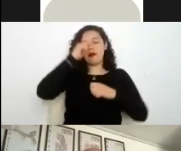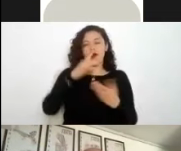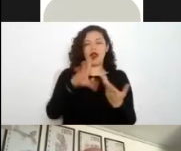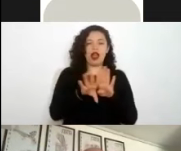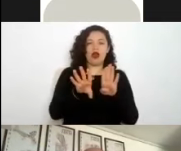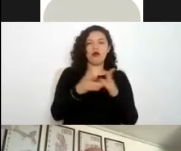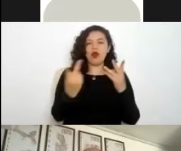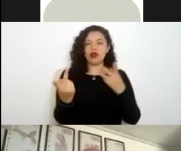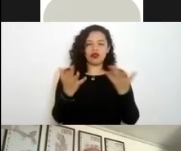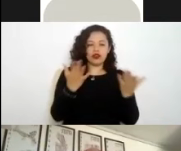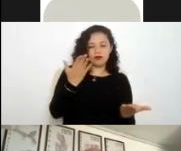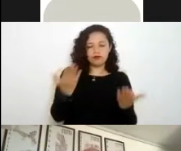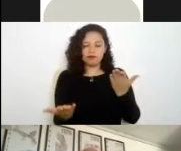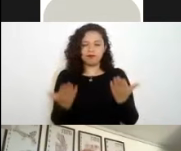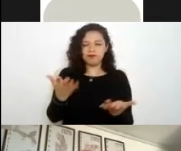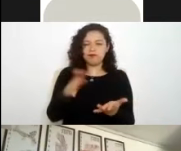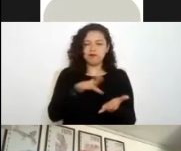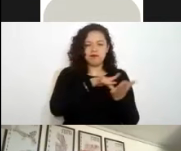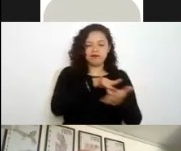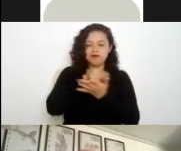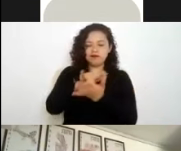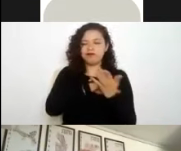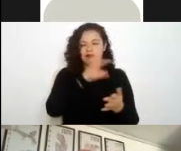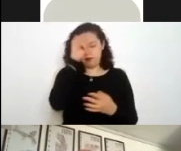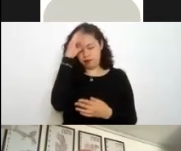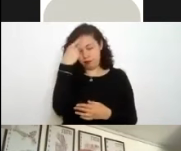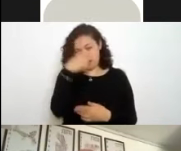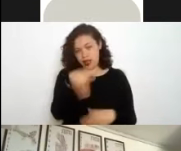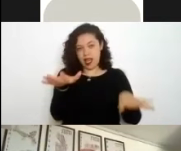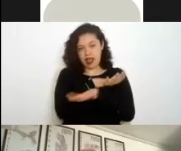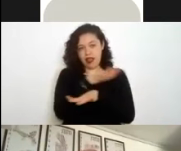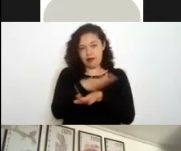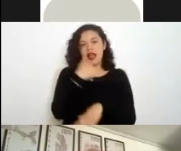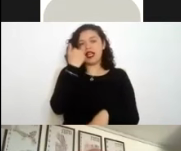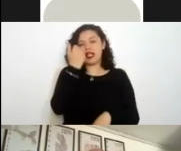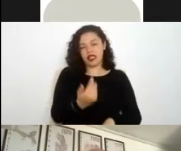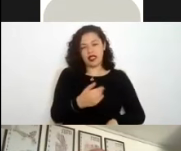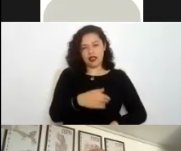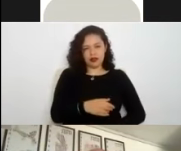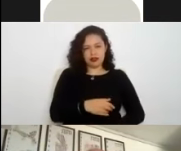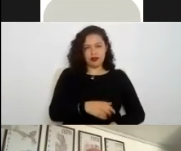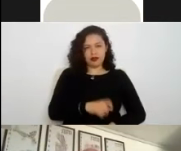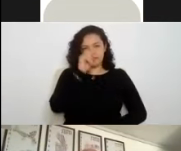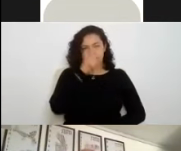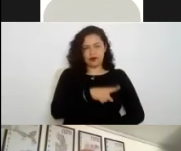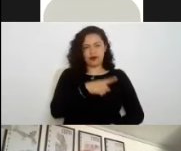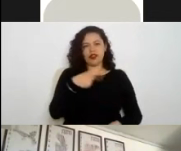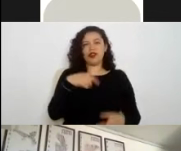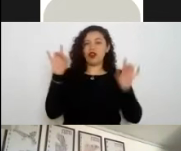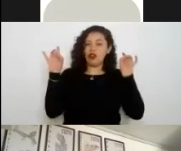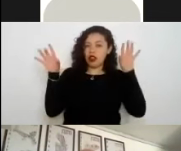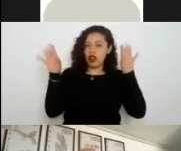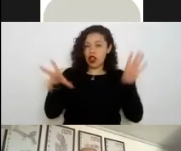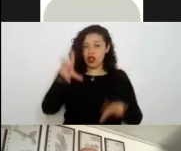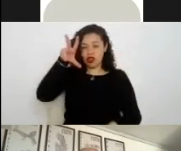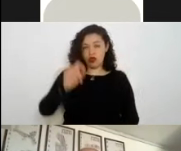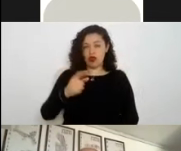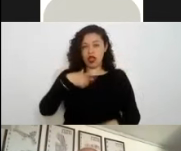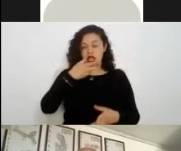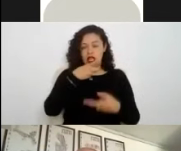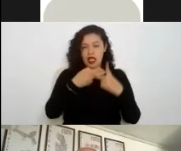ambas regímenes, que ya está buscando cambiarse, pero bueno, esa es la parte. La campaña de No Soy Un Angelito sale porque un amigo